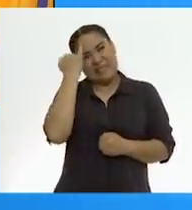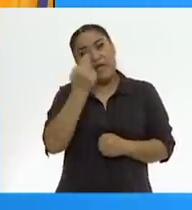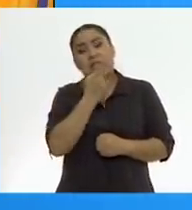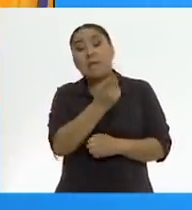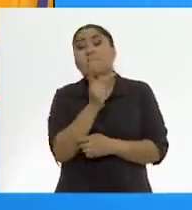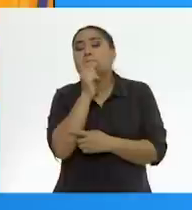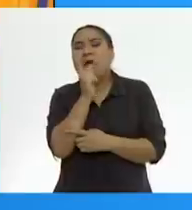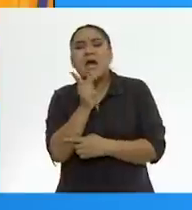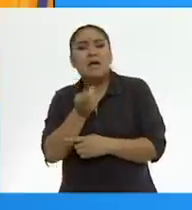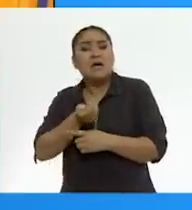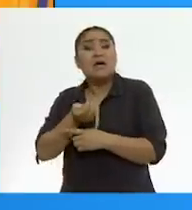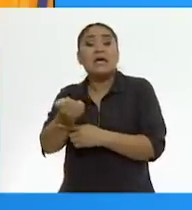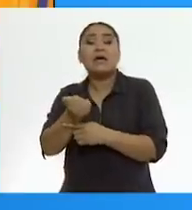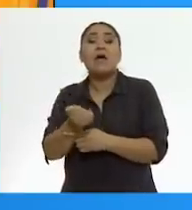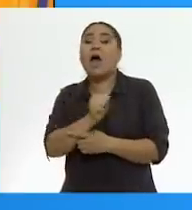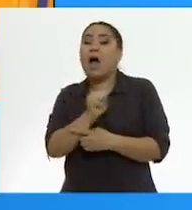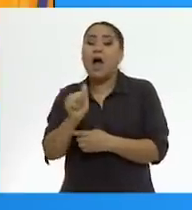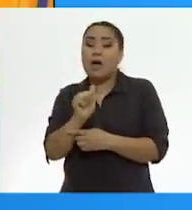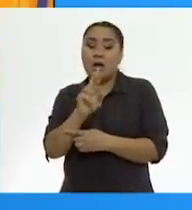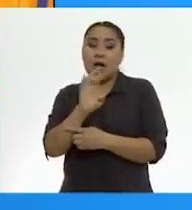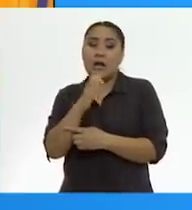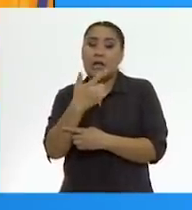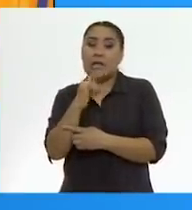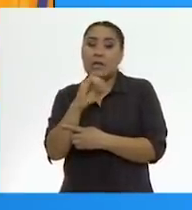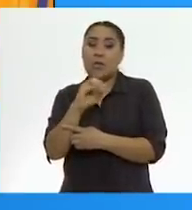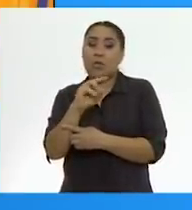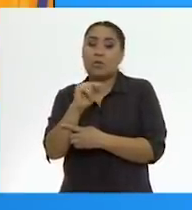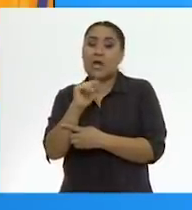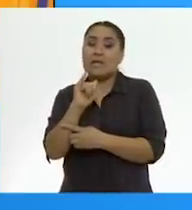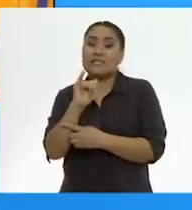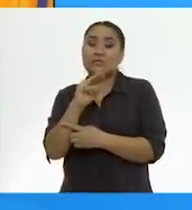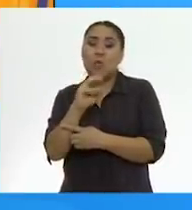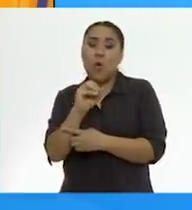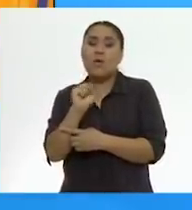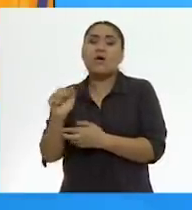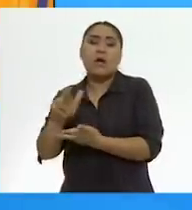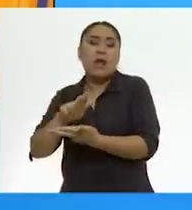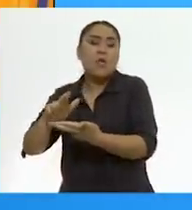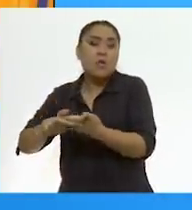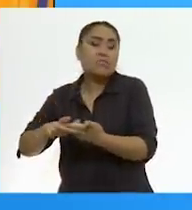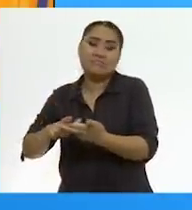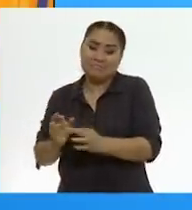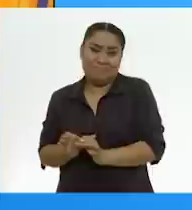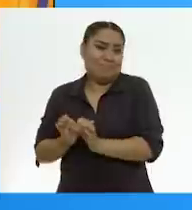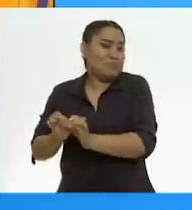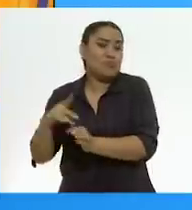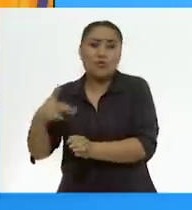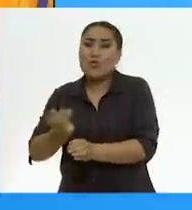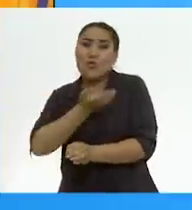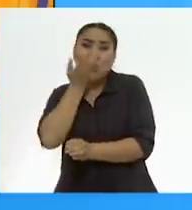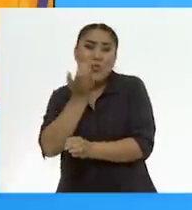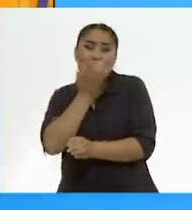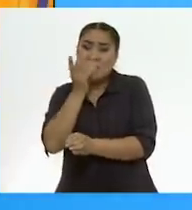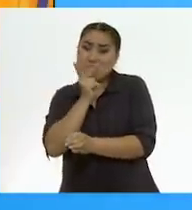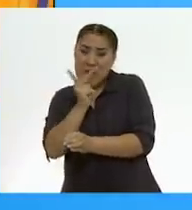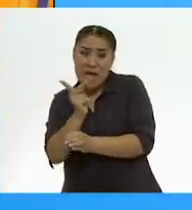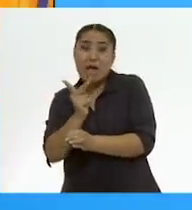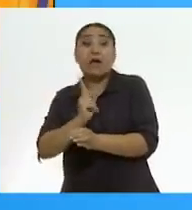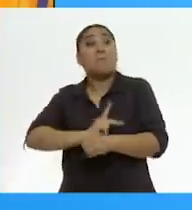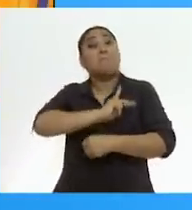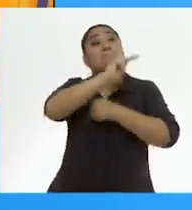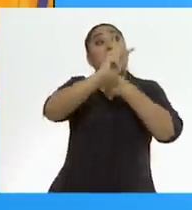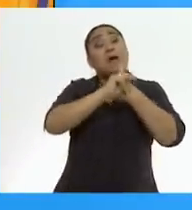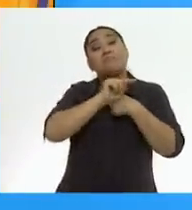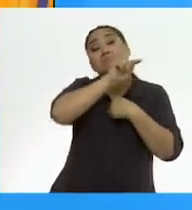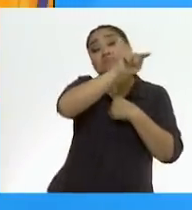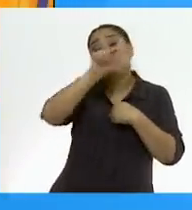palabras mejor conocidas como regionalismos. Palabras que significan algo en determinada región y en otra parte del país o